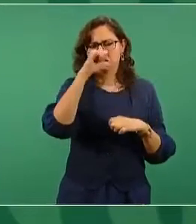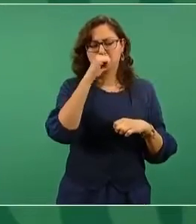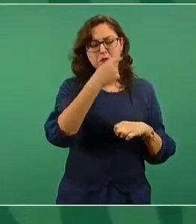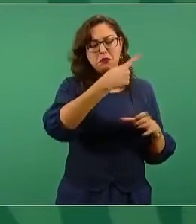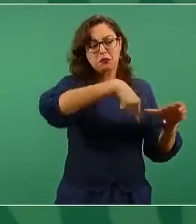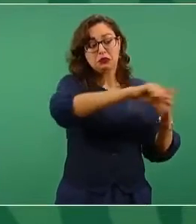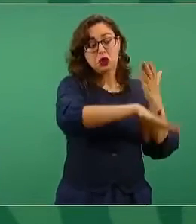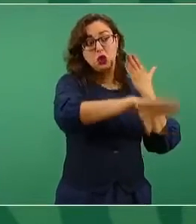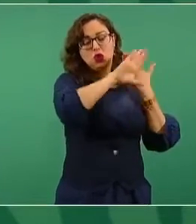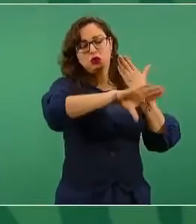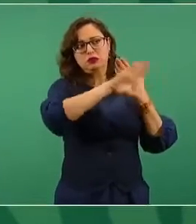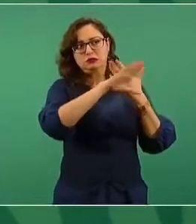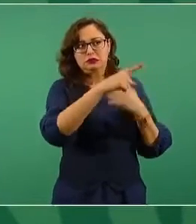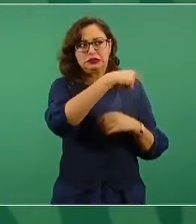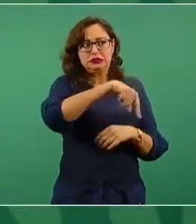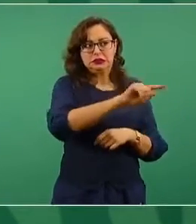eléctrica,